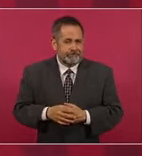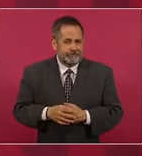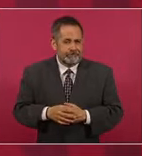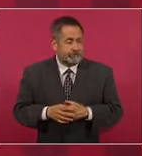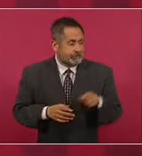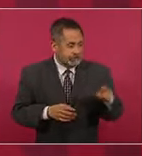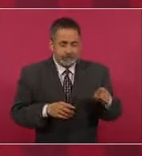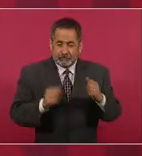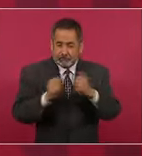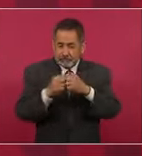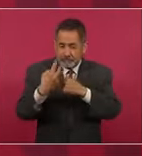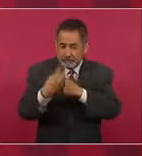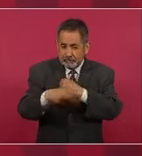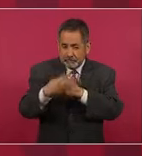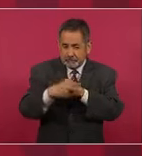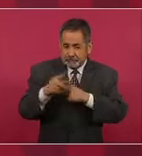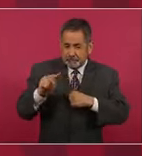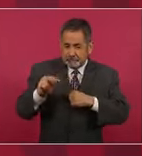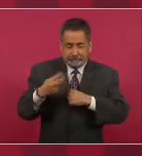por televisión